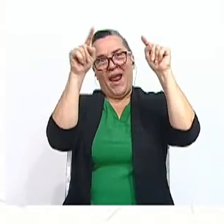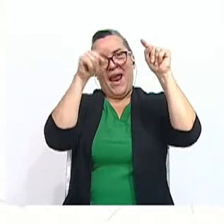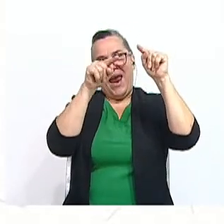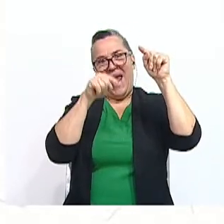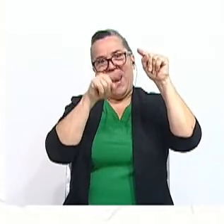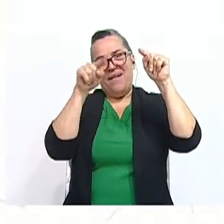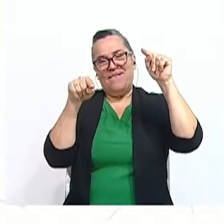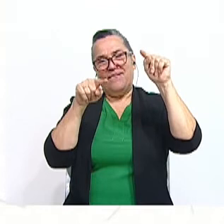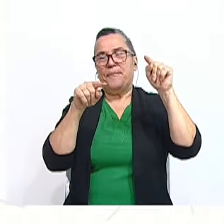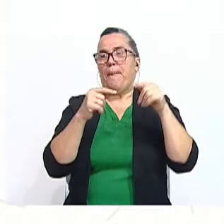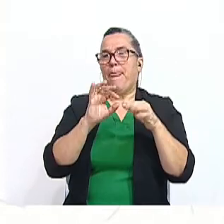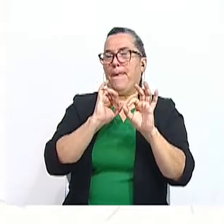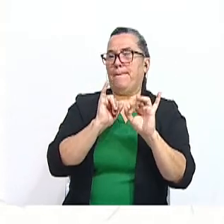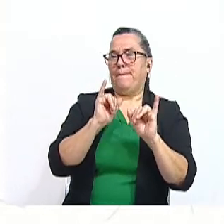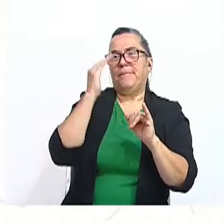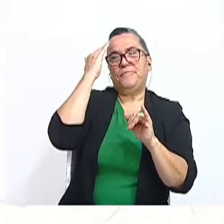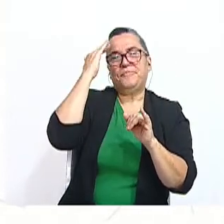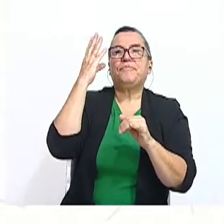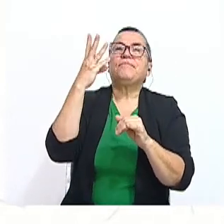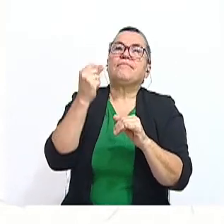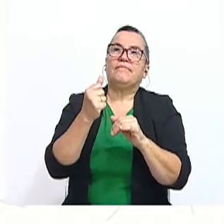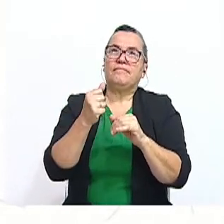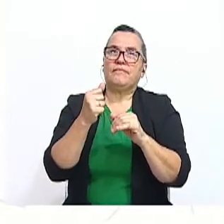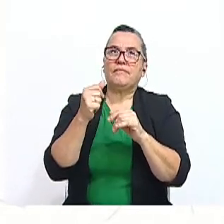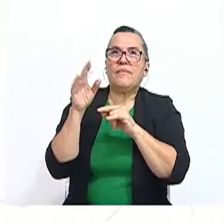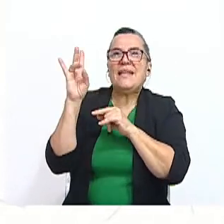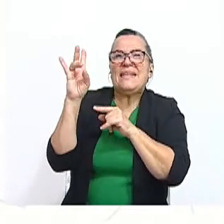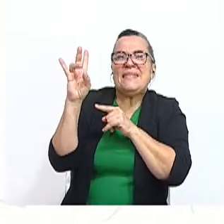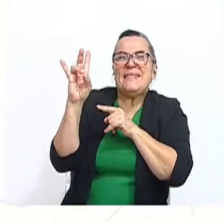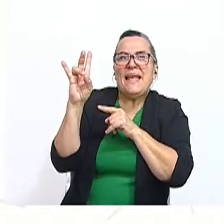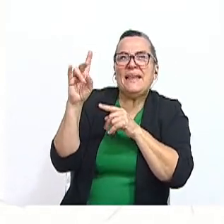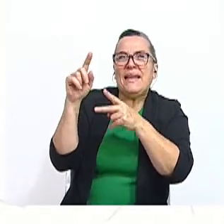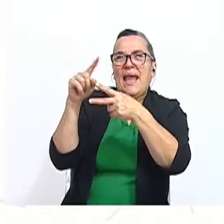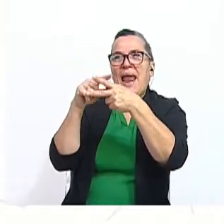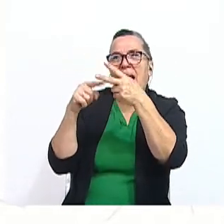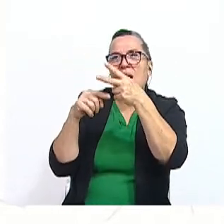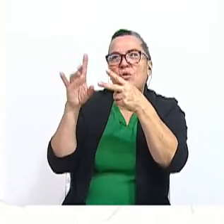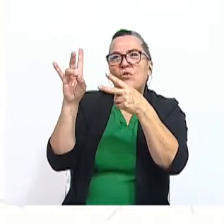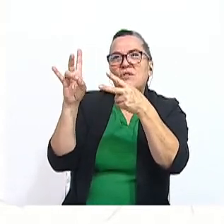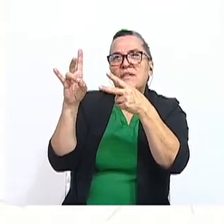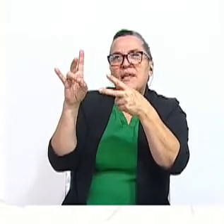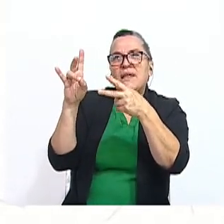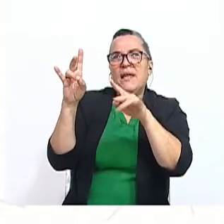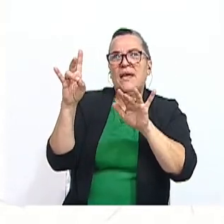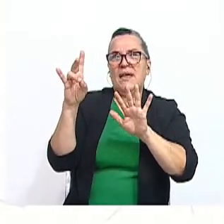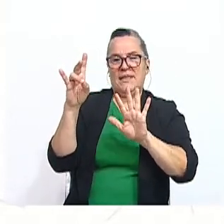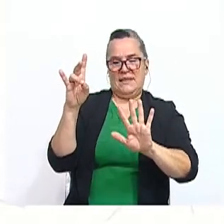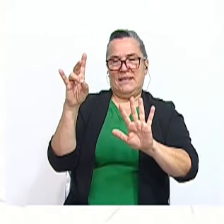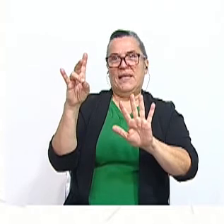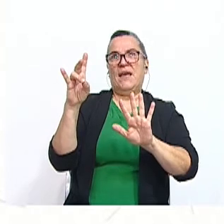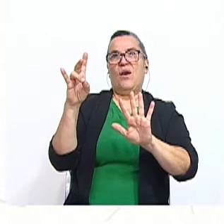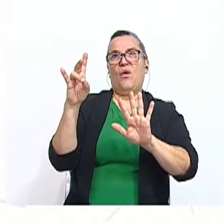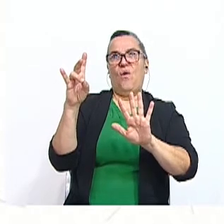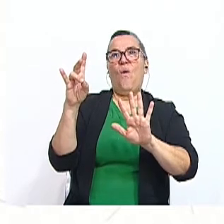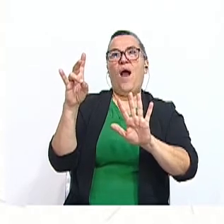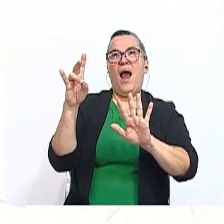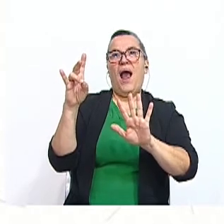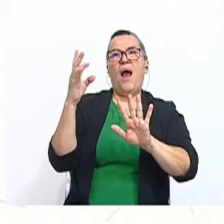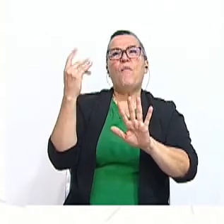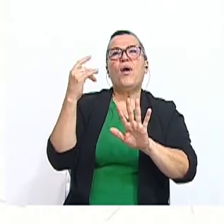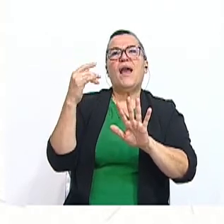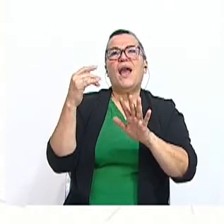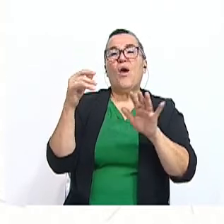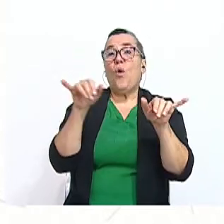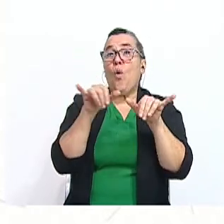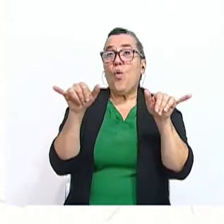la medida del ángulo 7. Es congruente la medida del ángulo 5. ¿Por qué? Como son congruentes esos ángulos, ¿cómo son sus